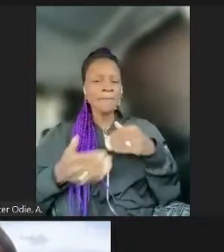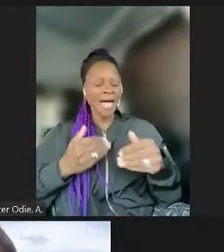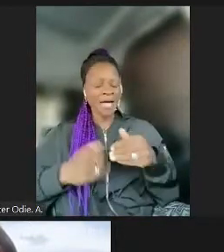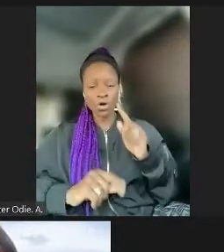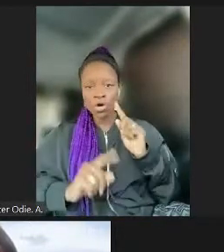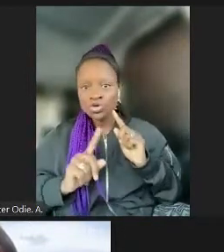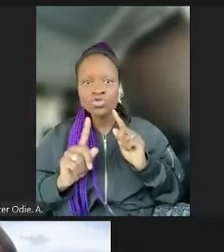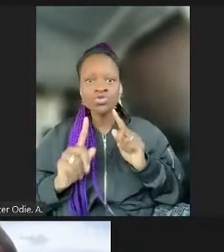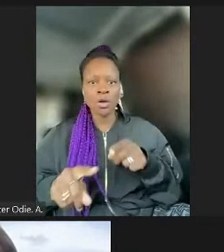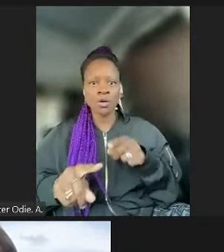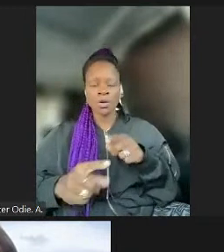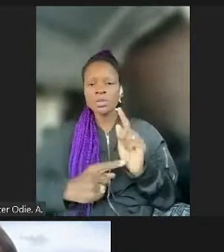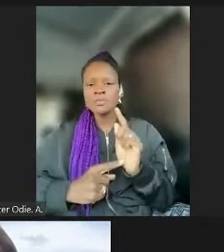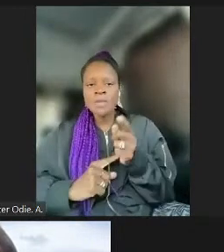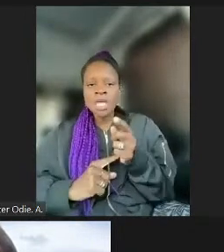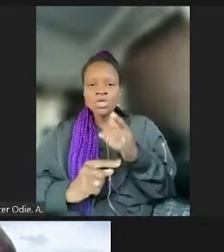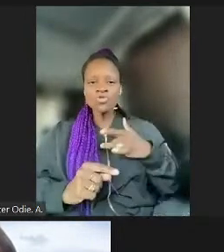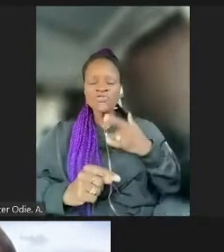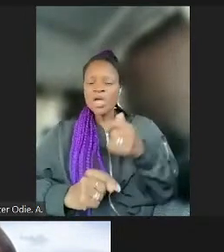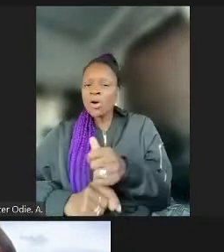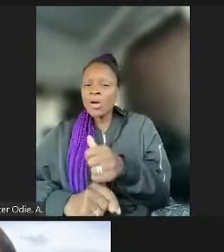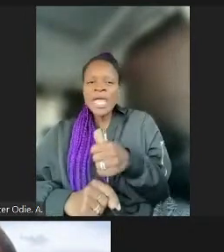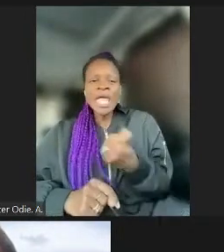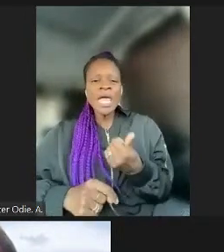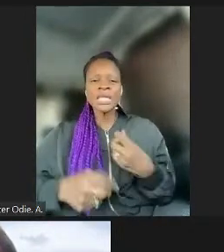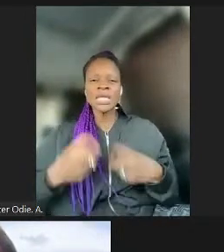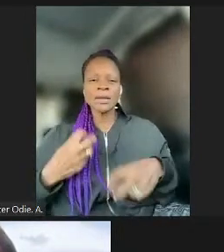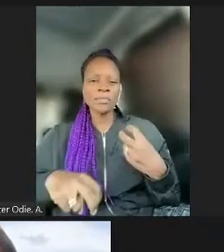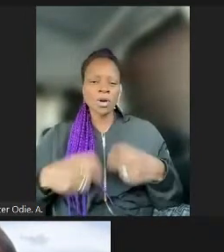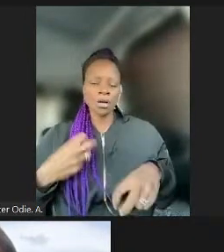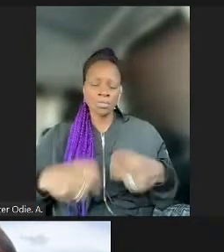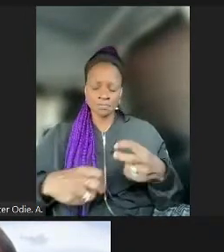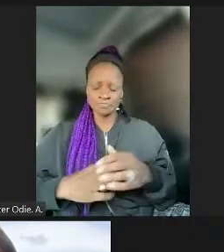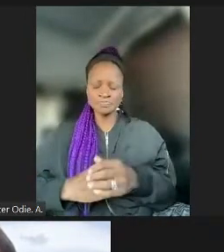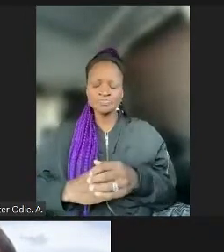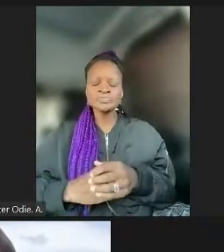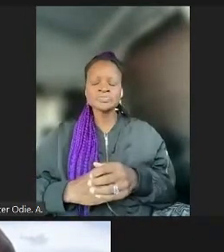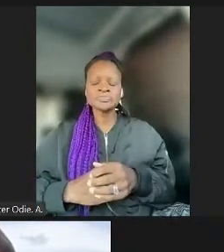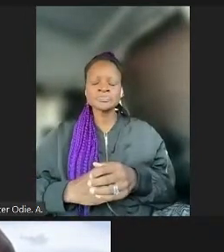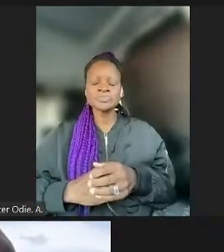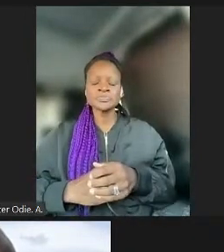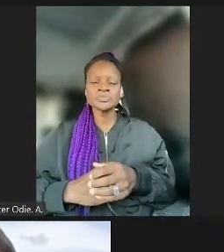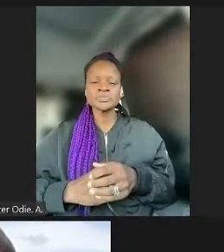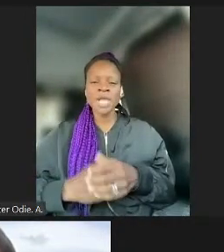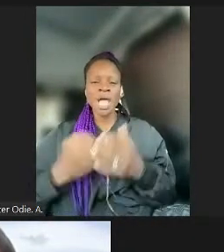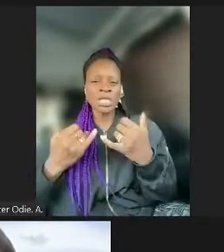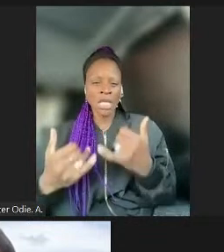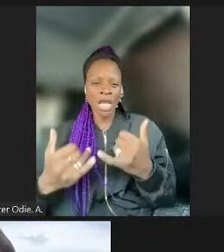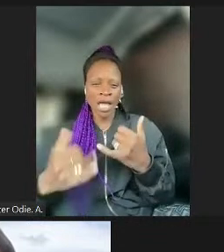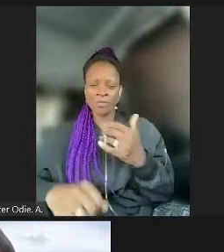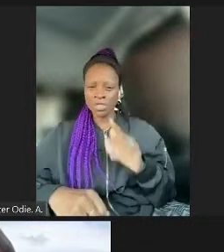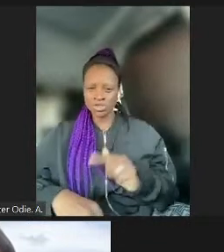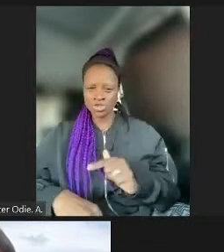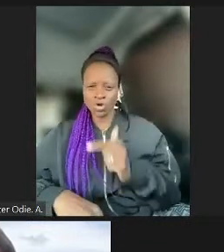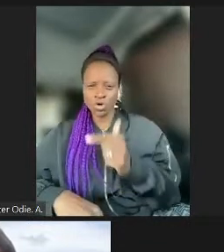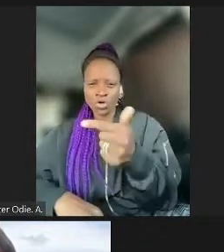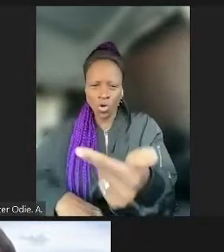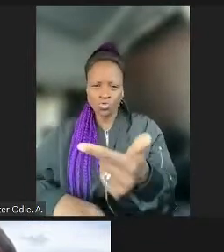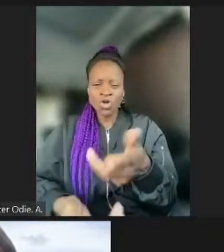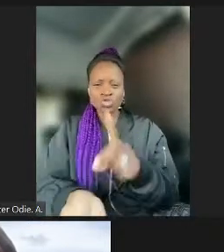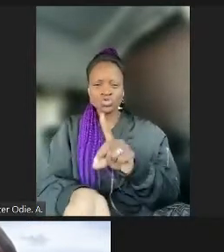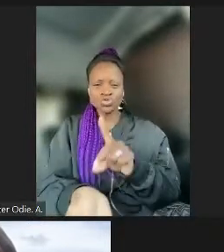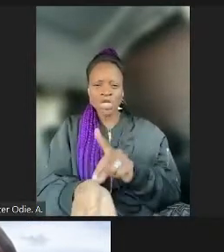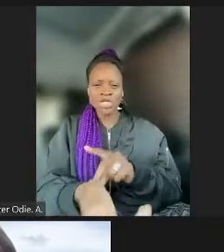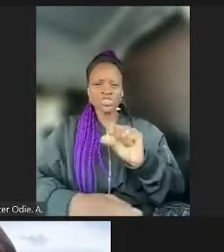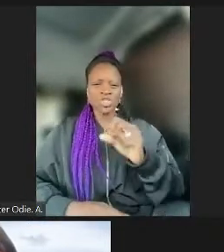o puede ir a una clínica donde puede entrar caminando y hacerse su vacuna o puede hacer su vacuna, su